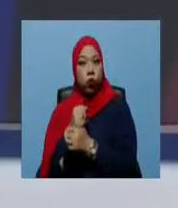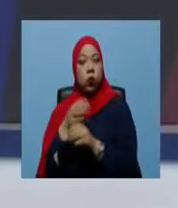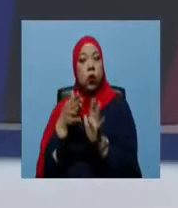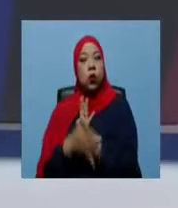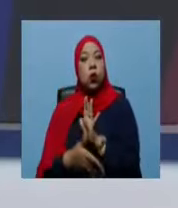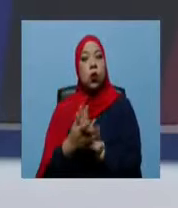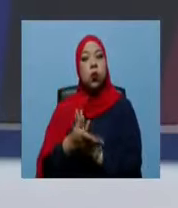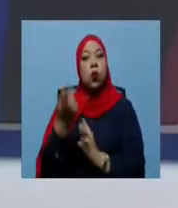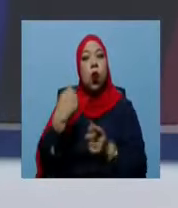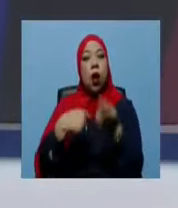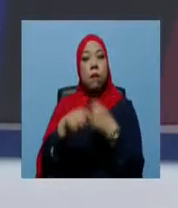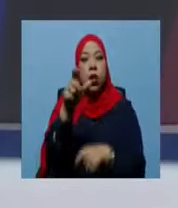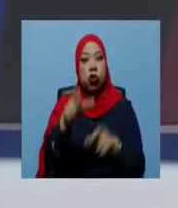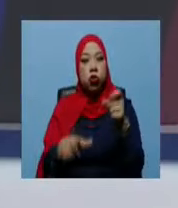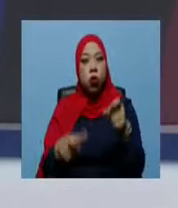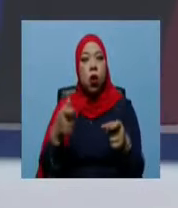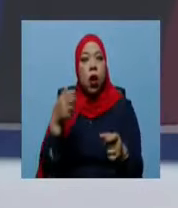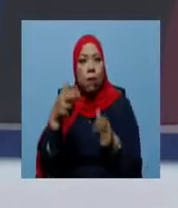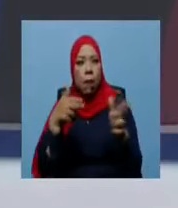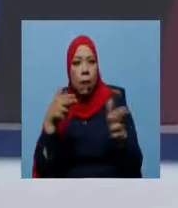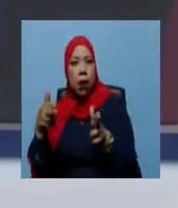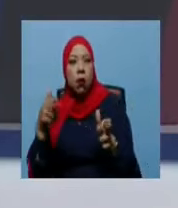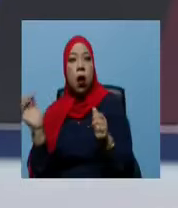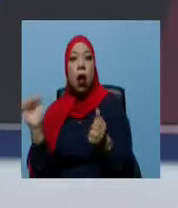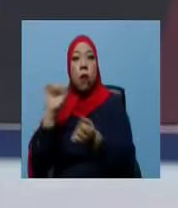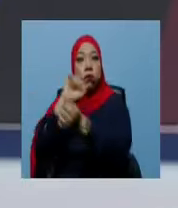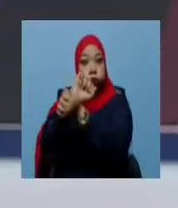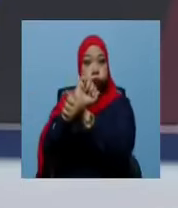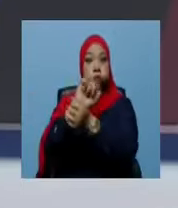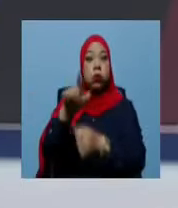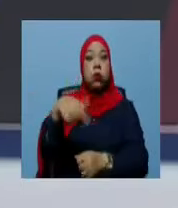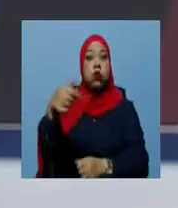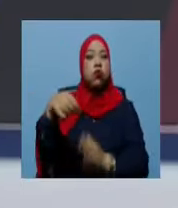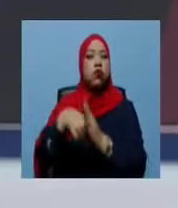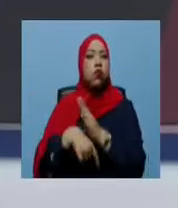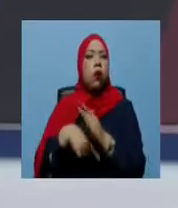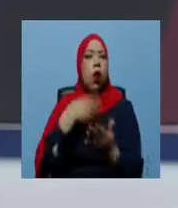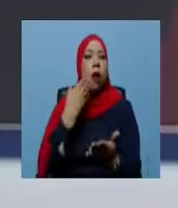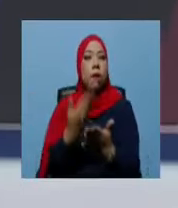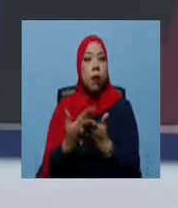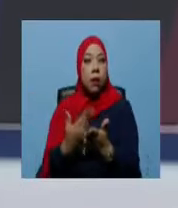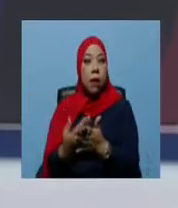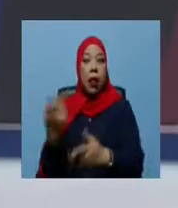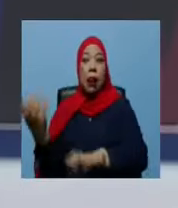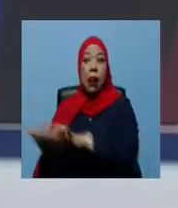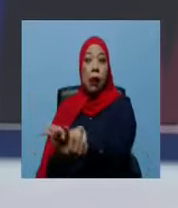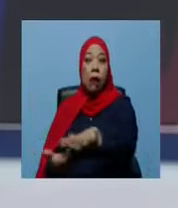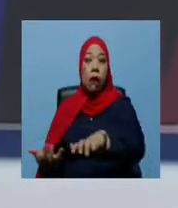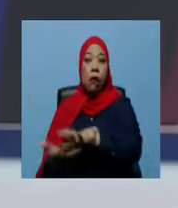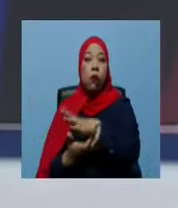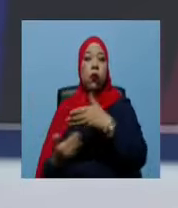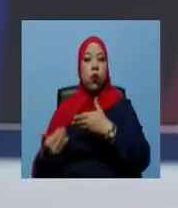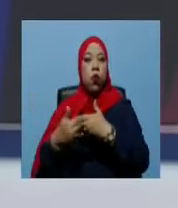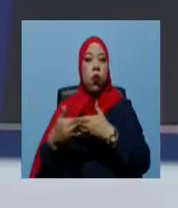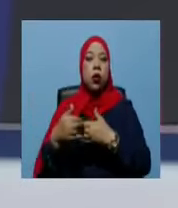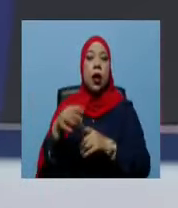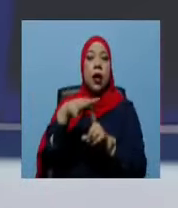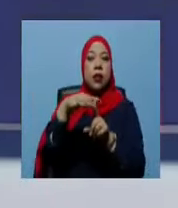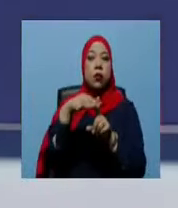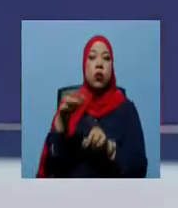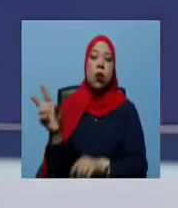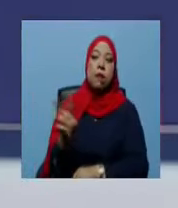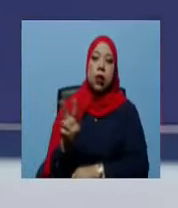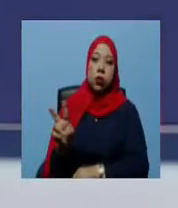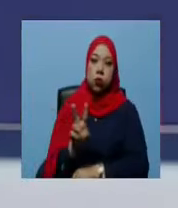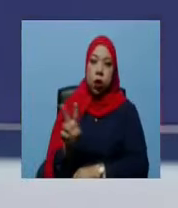los mercenarios capturados, sino también sobre la profundidad del plan terrorista contra Venezuela. Vamos a ver más